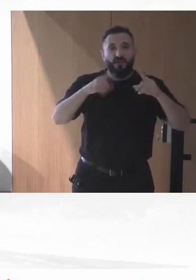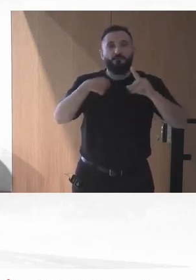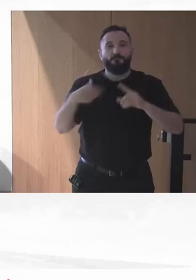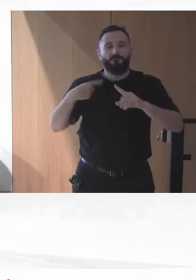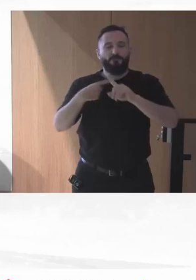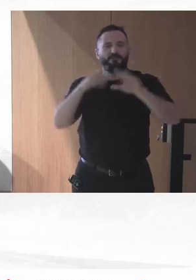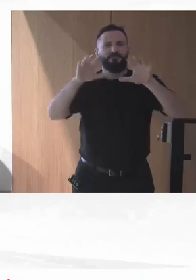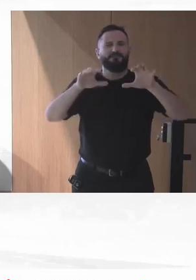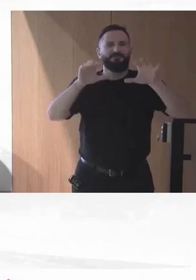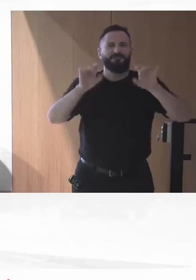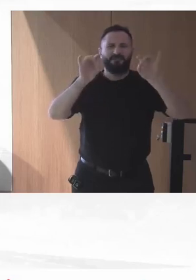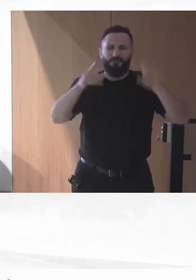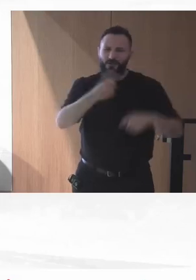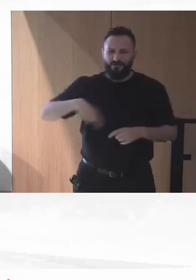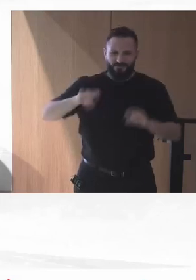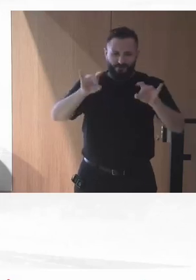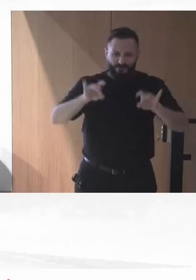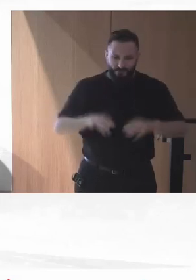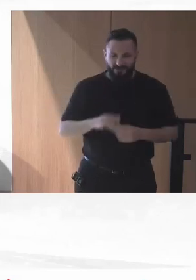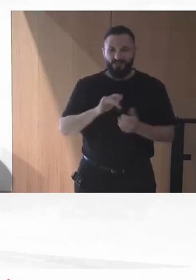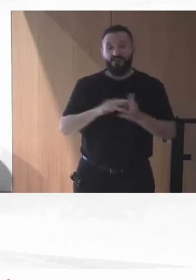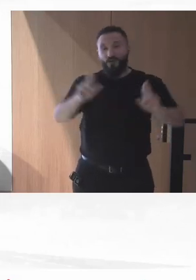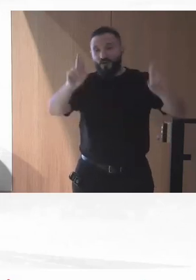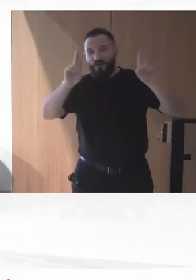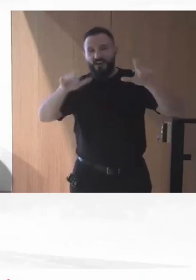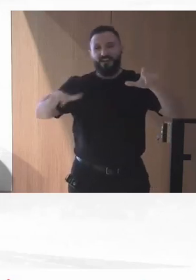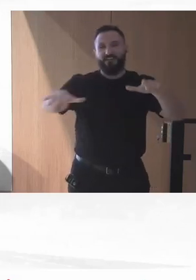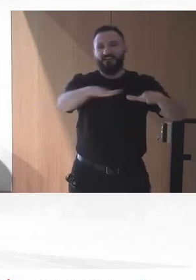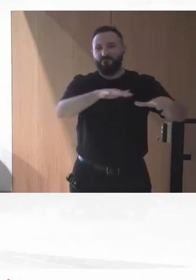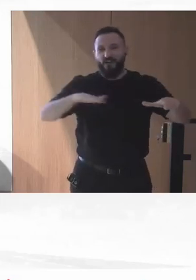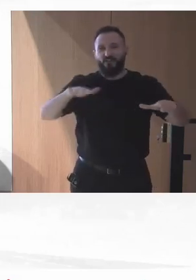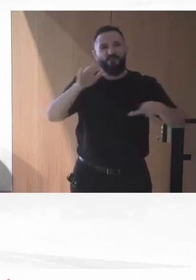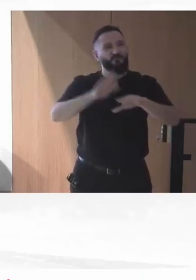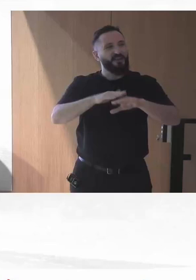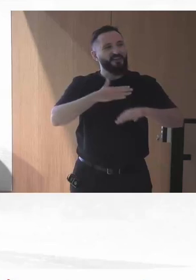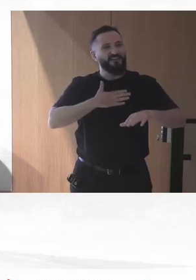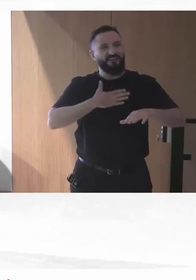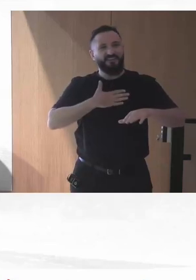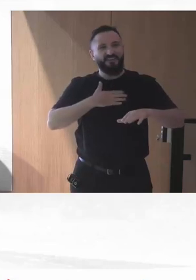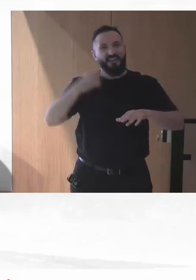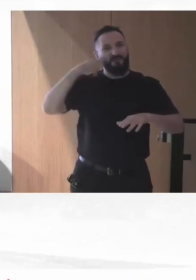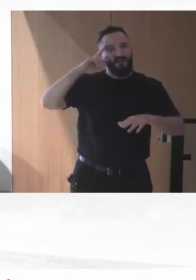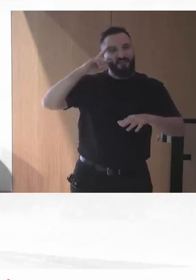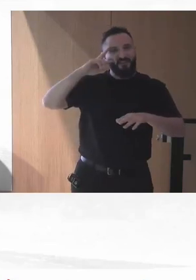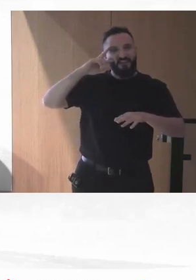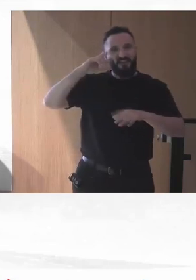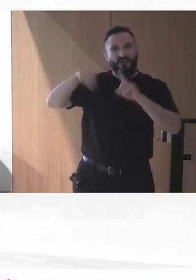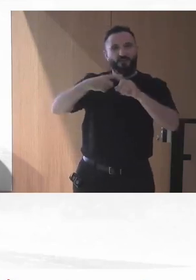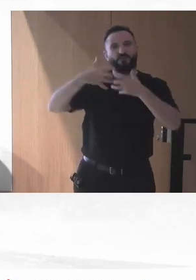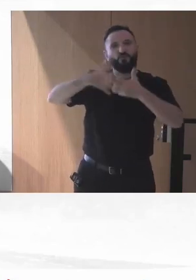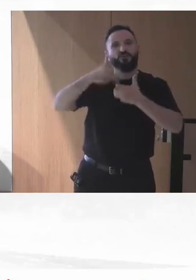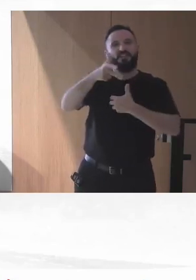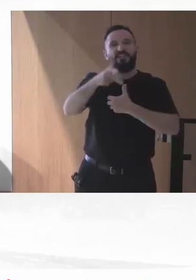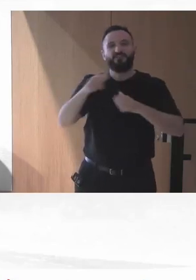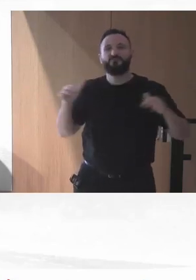nosotros. Ojalá hubiera muchos espacios donde podamos compartir nuestras experiencias y luchas por nuestros